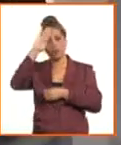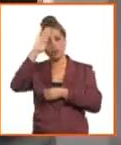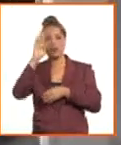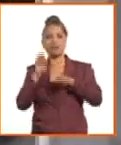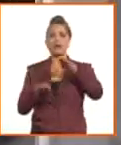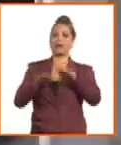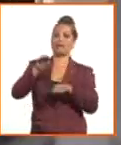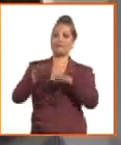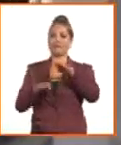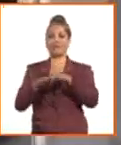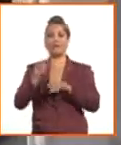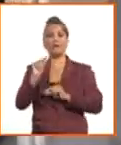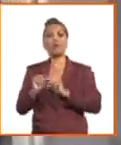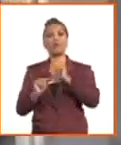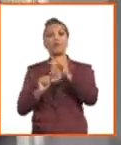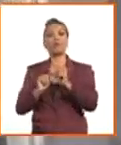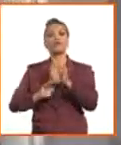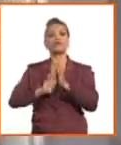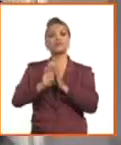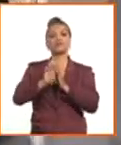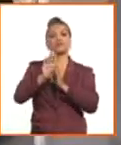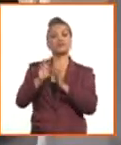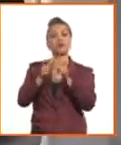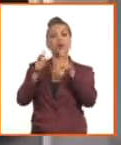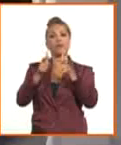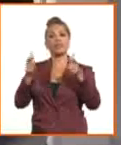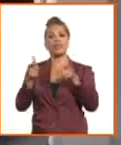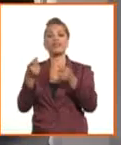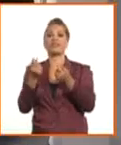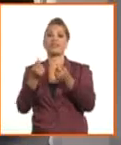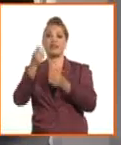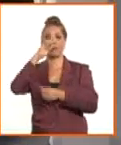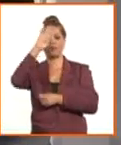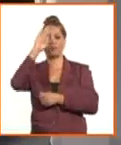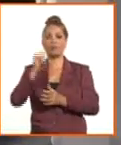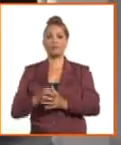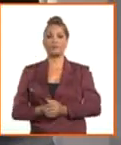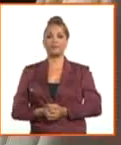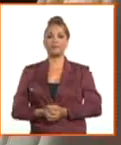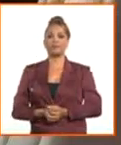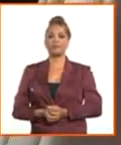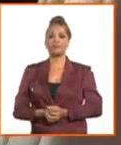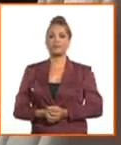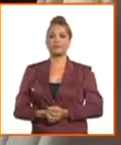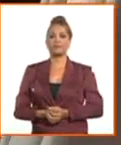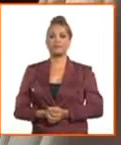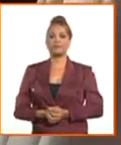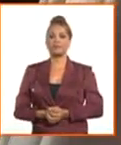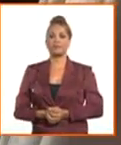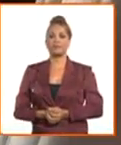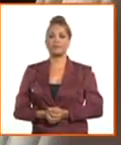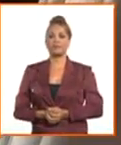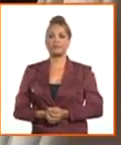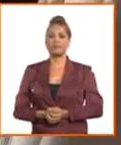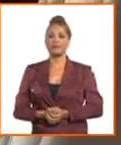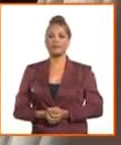va creciendo el mercado y te va ayudando al crecimiento de la economía. Y el peso adquiere su verdadero valor. Entonces,